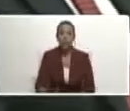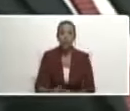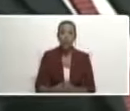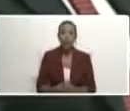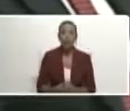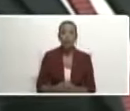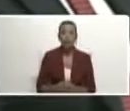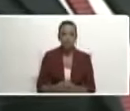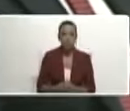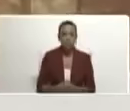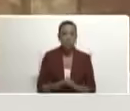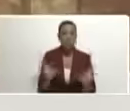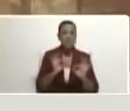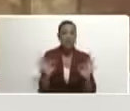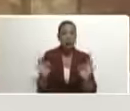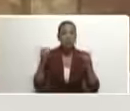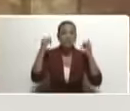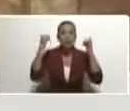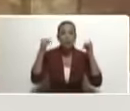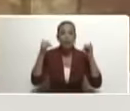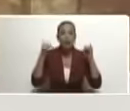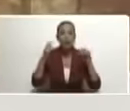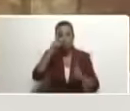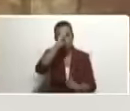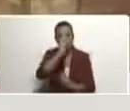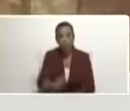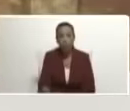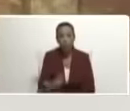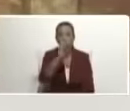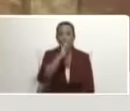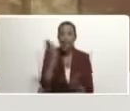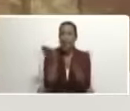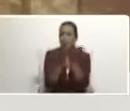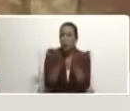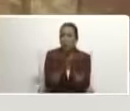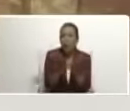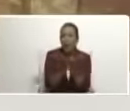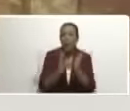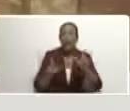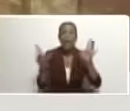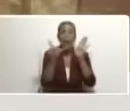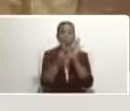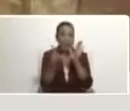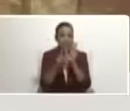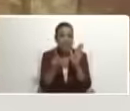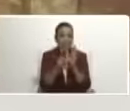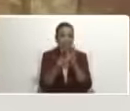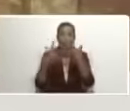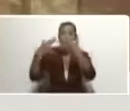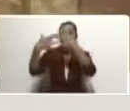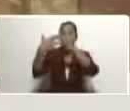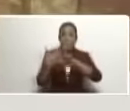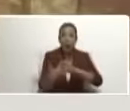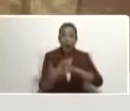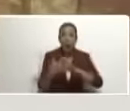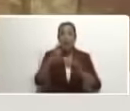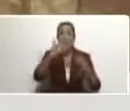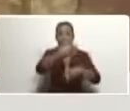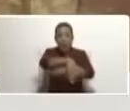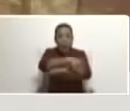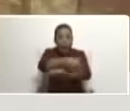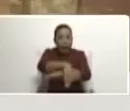diciembre estaremos celebrando por lo alto, en las escuelas, en los liceos, en los barrios, en las